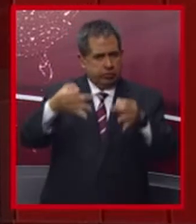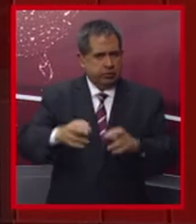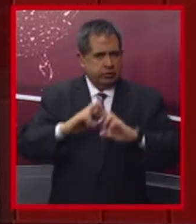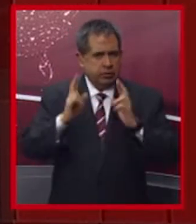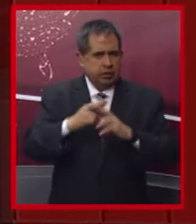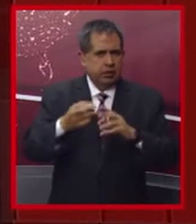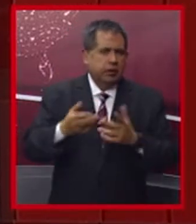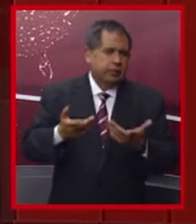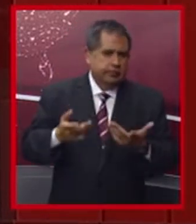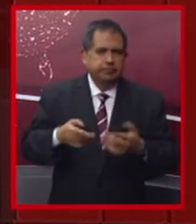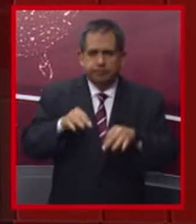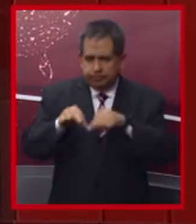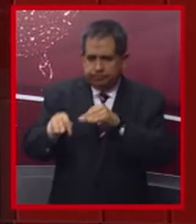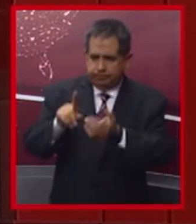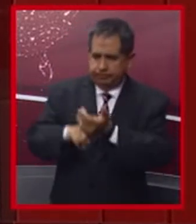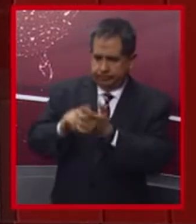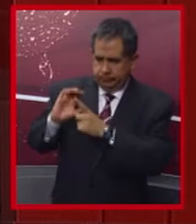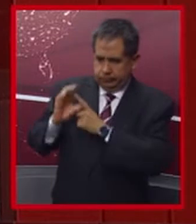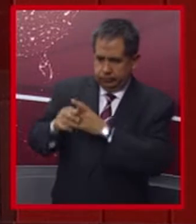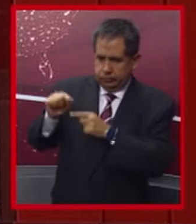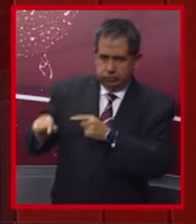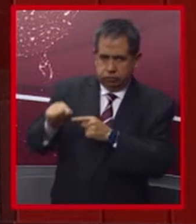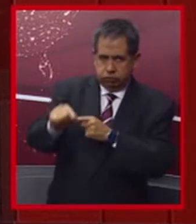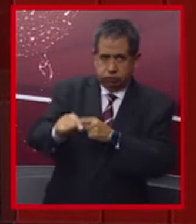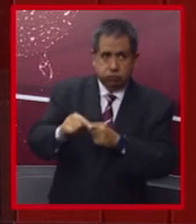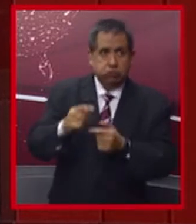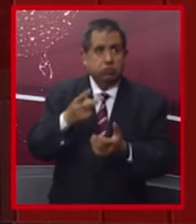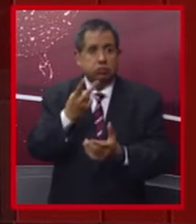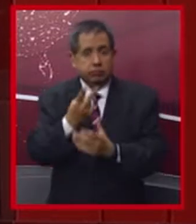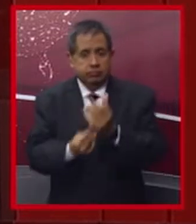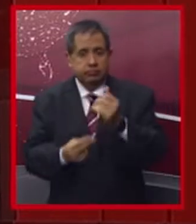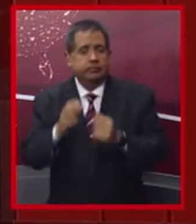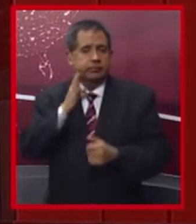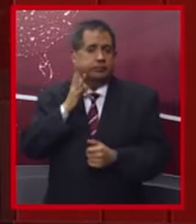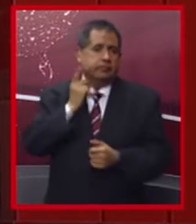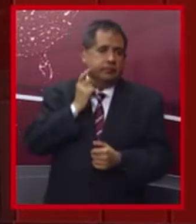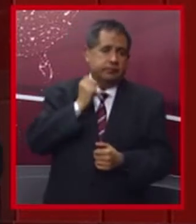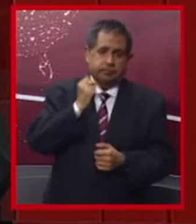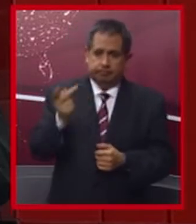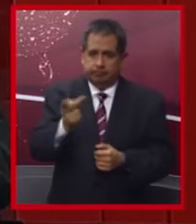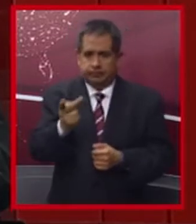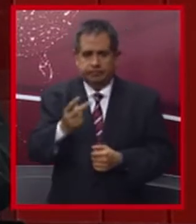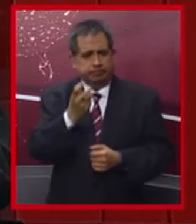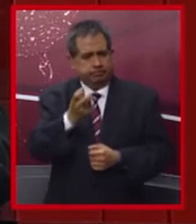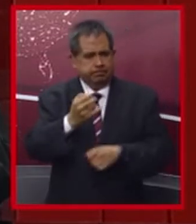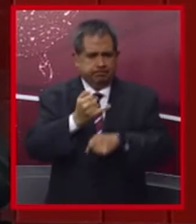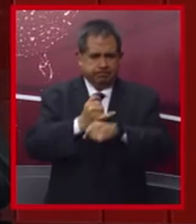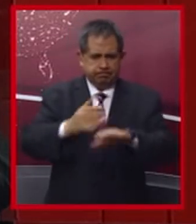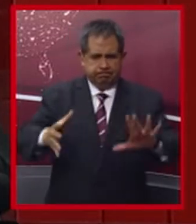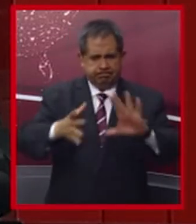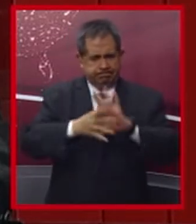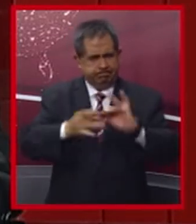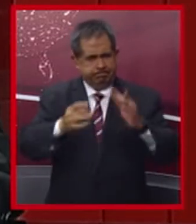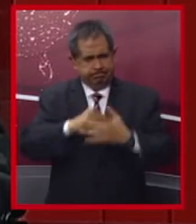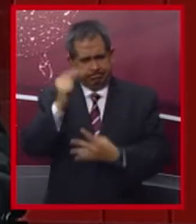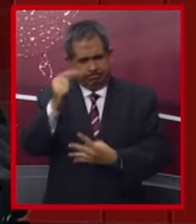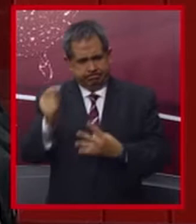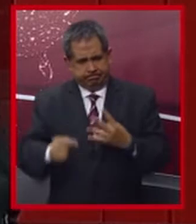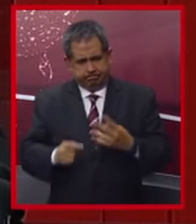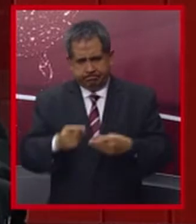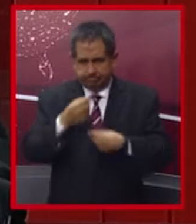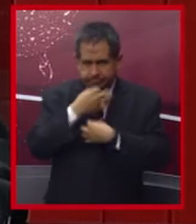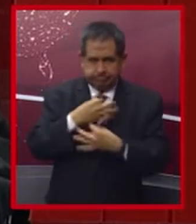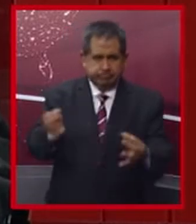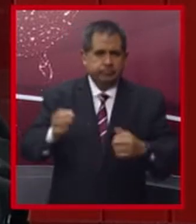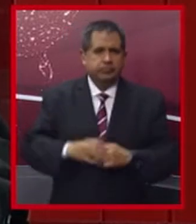intensifican los trabajos en comisiones, en los plenos, en ambas cámaras del Congreso Federal y por supuesto aquí le tendremos todos los detalles de lo que está ocurriendo. Por lo